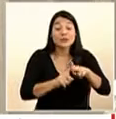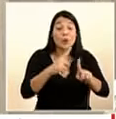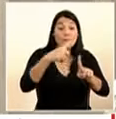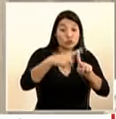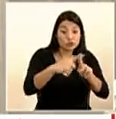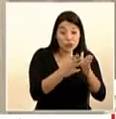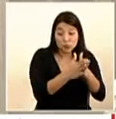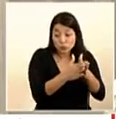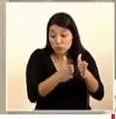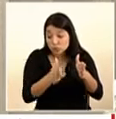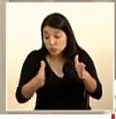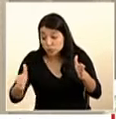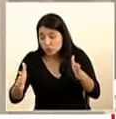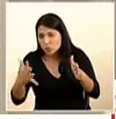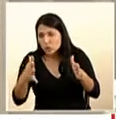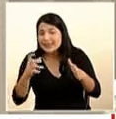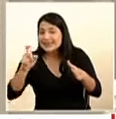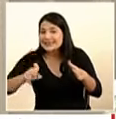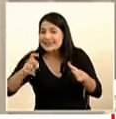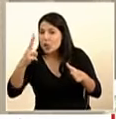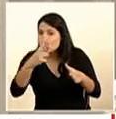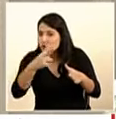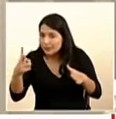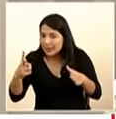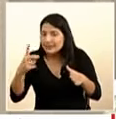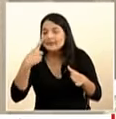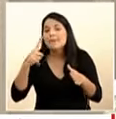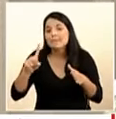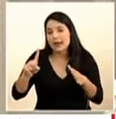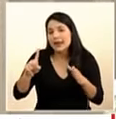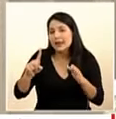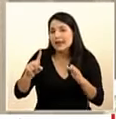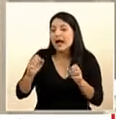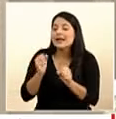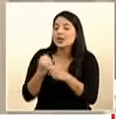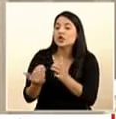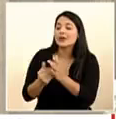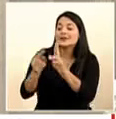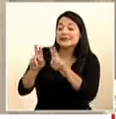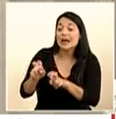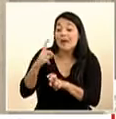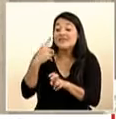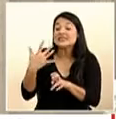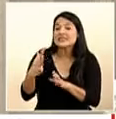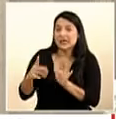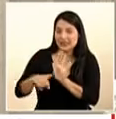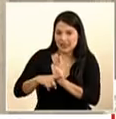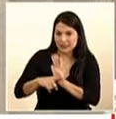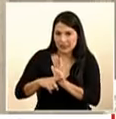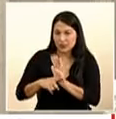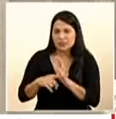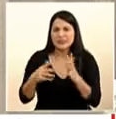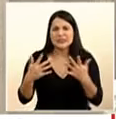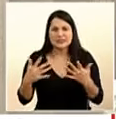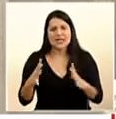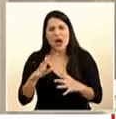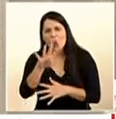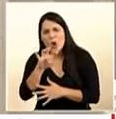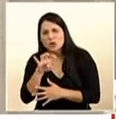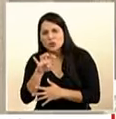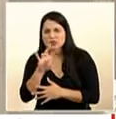en este momento si bien es cierto ya nos acercamos a los 400 casos 375 que